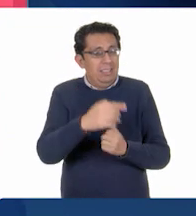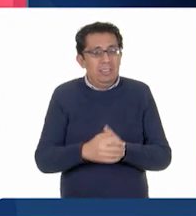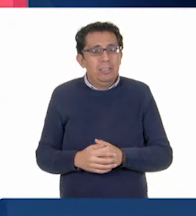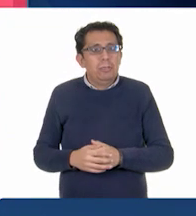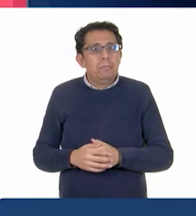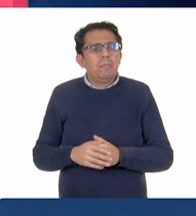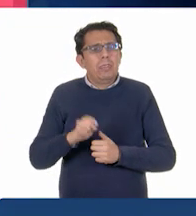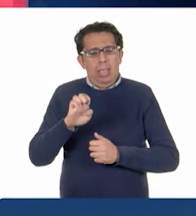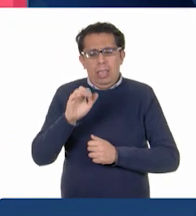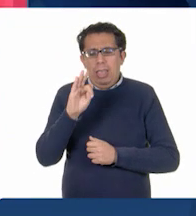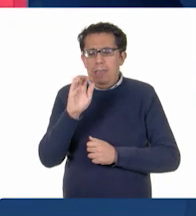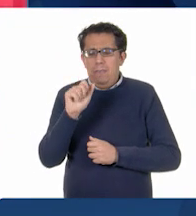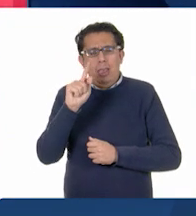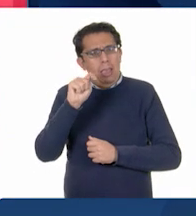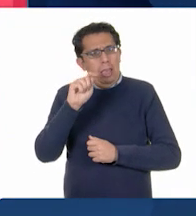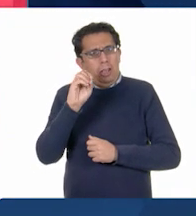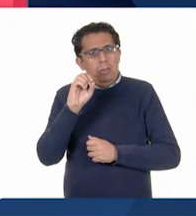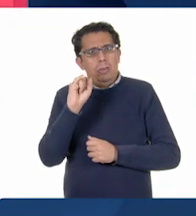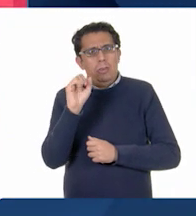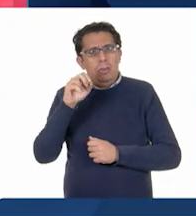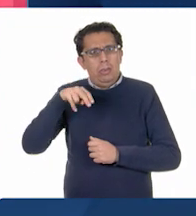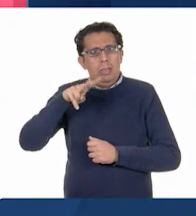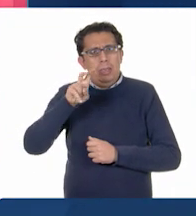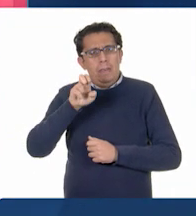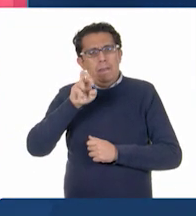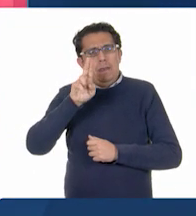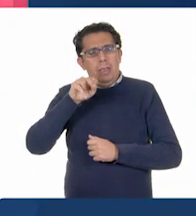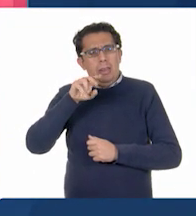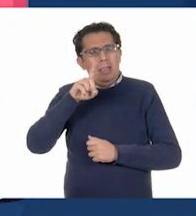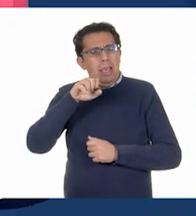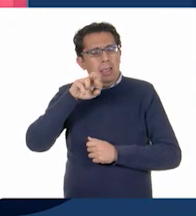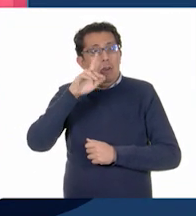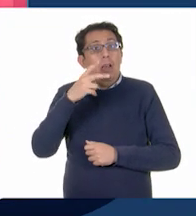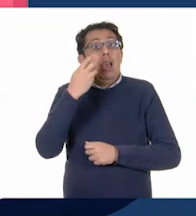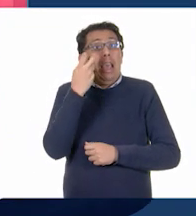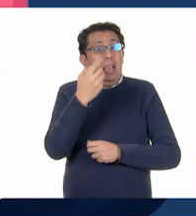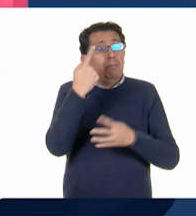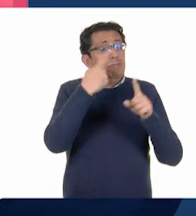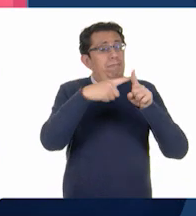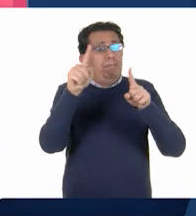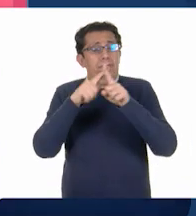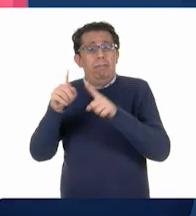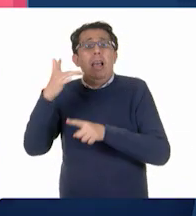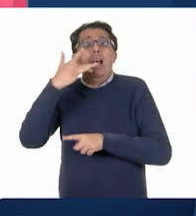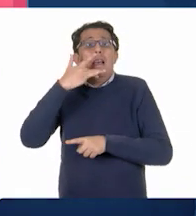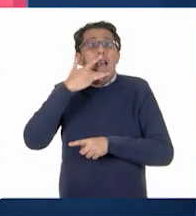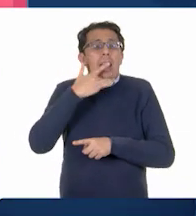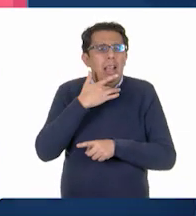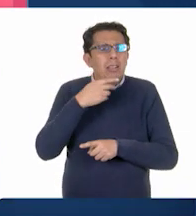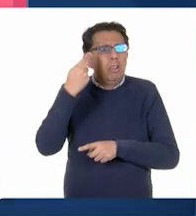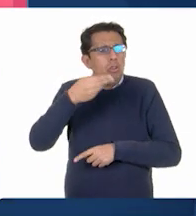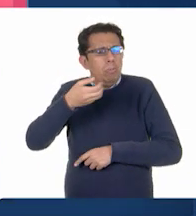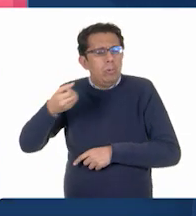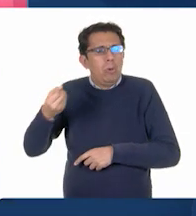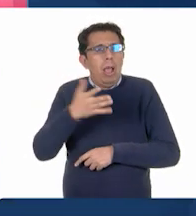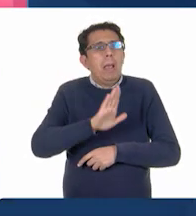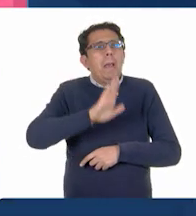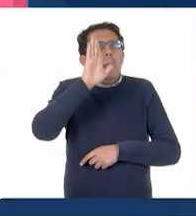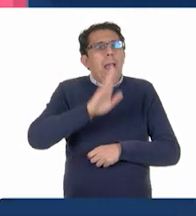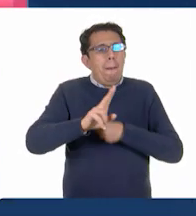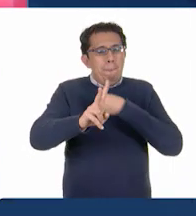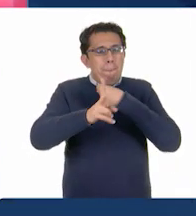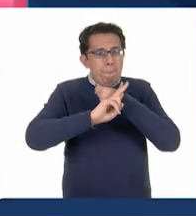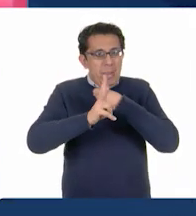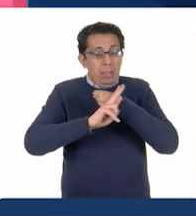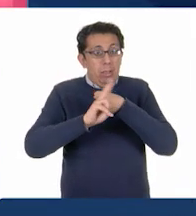Efecto invernadero. Los gases de efecto invernadero reciben su nombre porque de manera semejante en que las paredes de vidrio elevan la